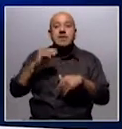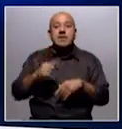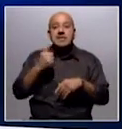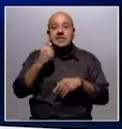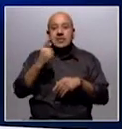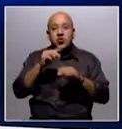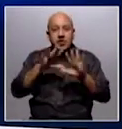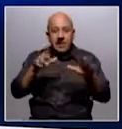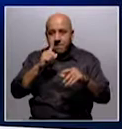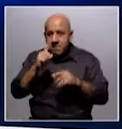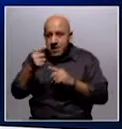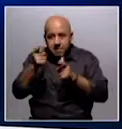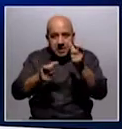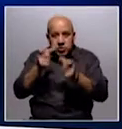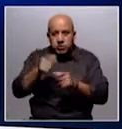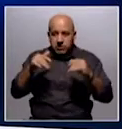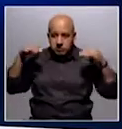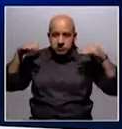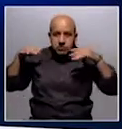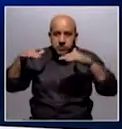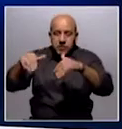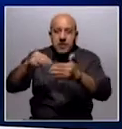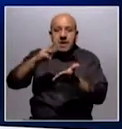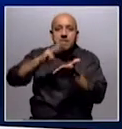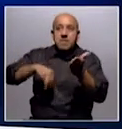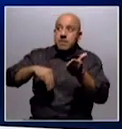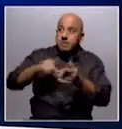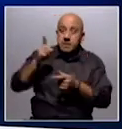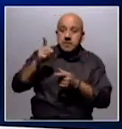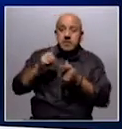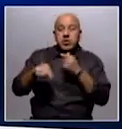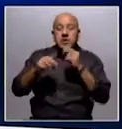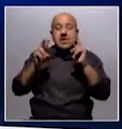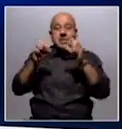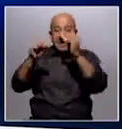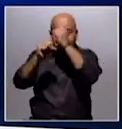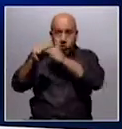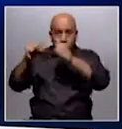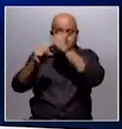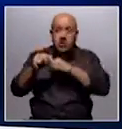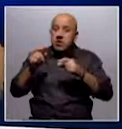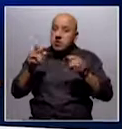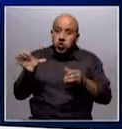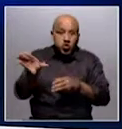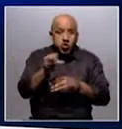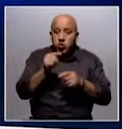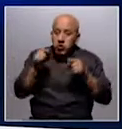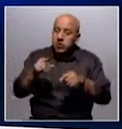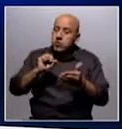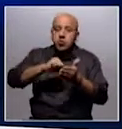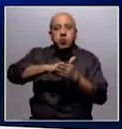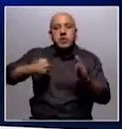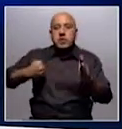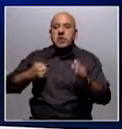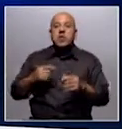mil delegados o visitantes los que iban a concurrir a esta cita en tecnológica en barcelona bueno todo esto está trastocando la